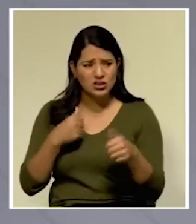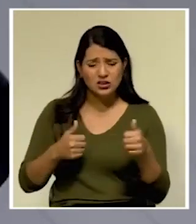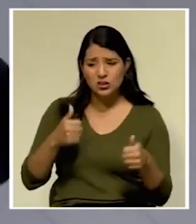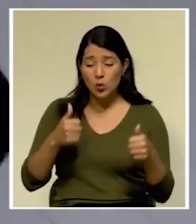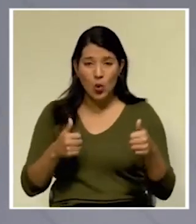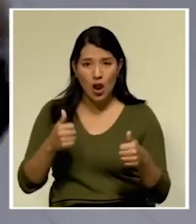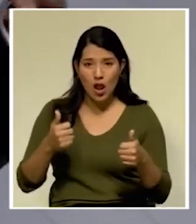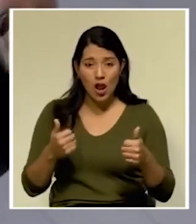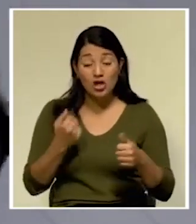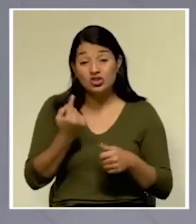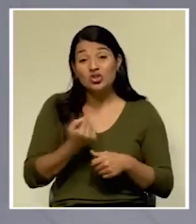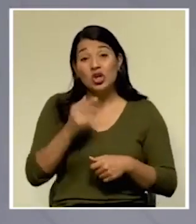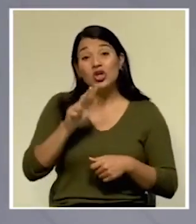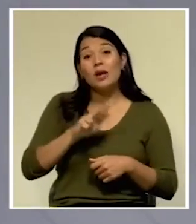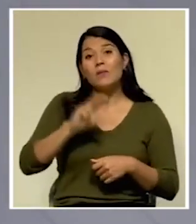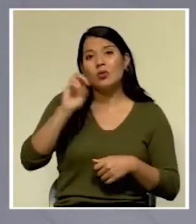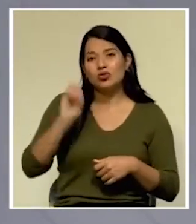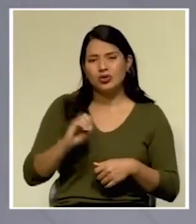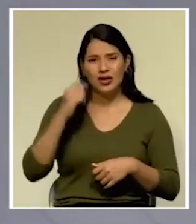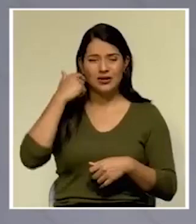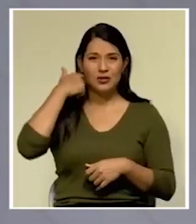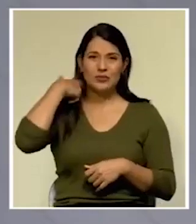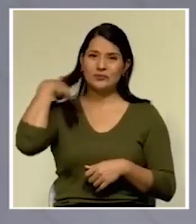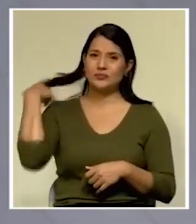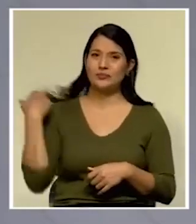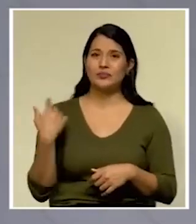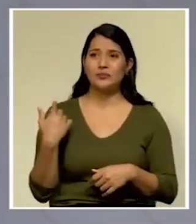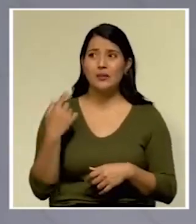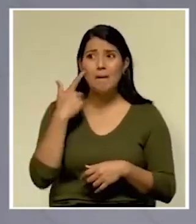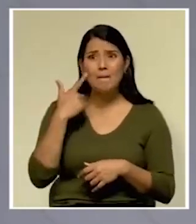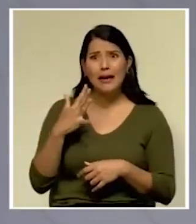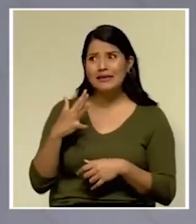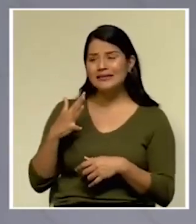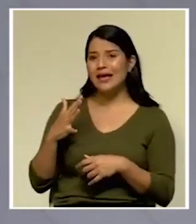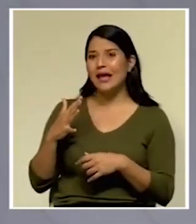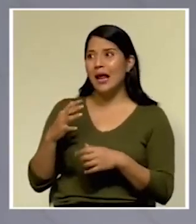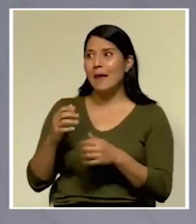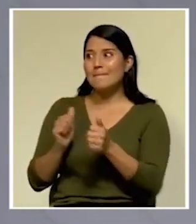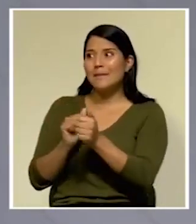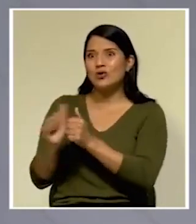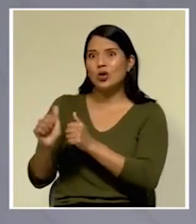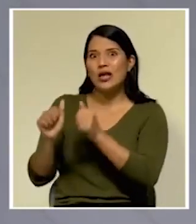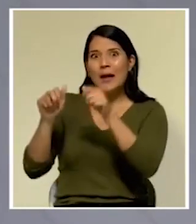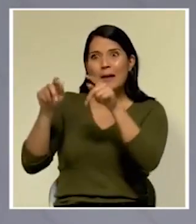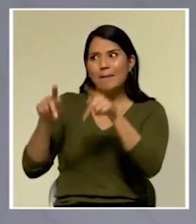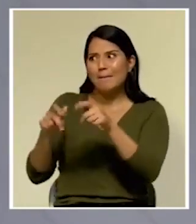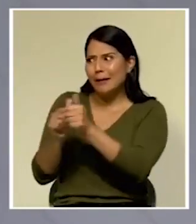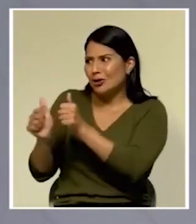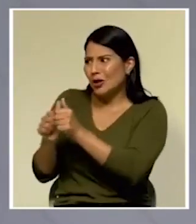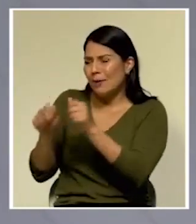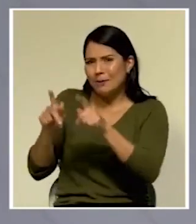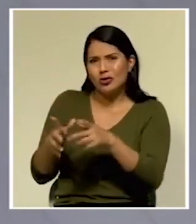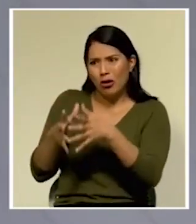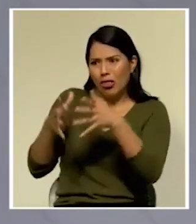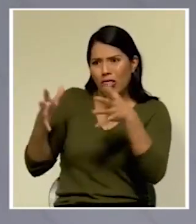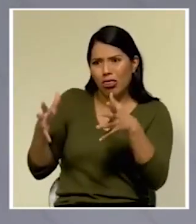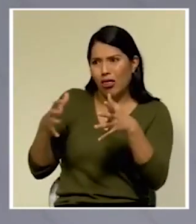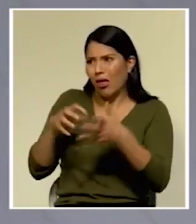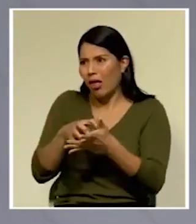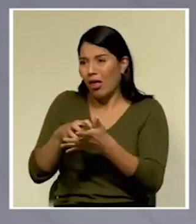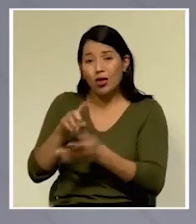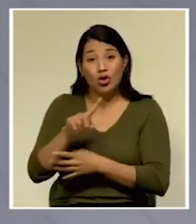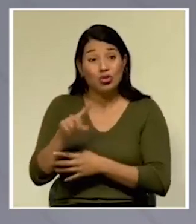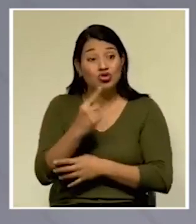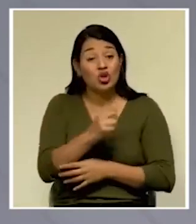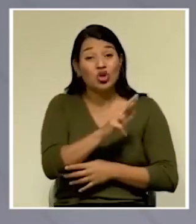debería ser de las personas indecisas la mayoría, pero no, es solamente un 3% de las personas que no se han decidido, están decidiendo entre los